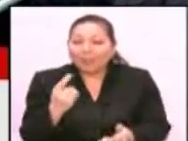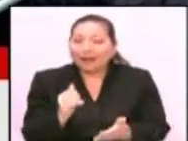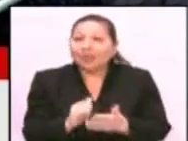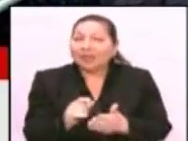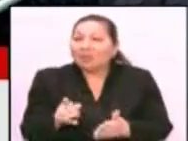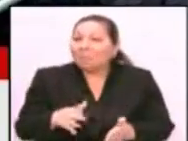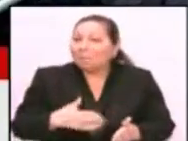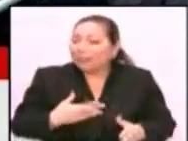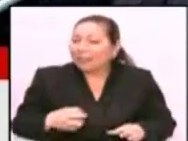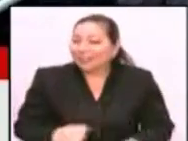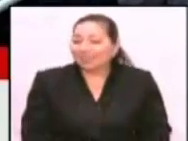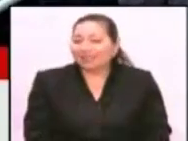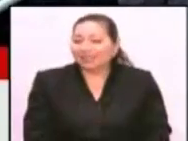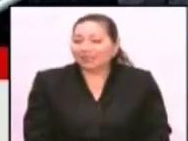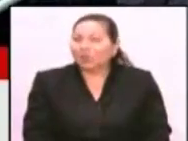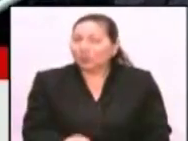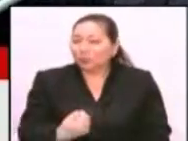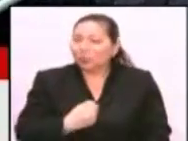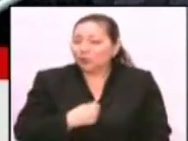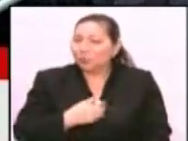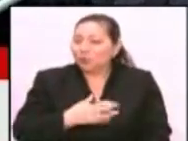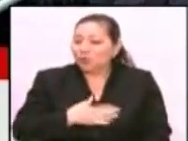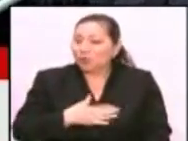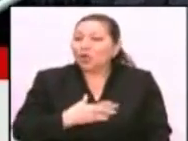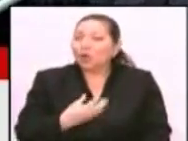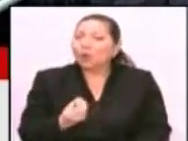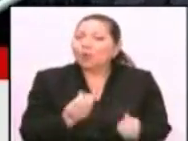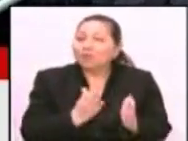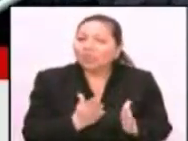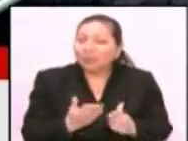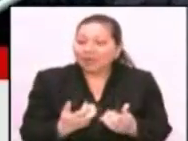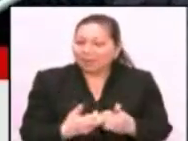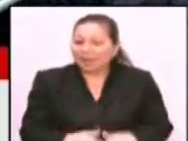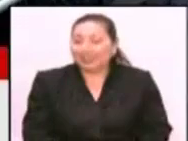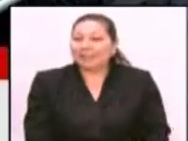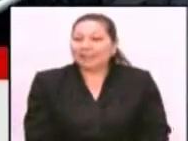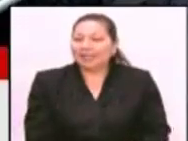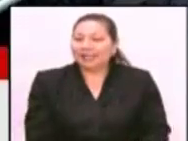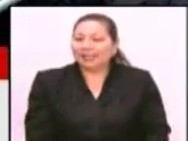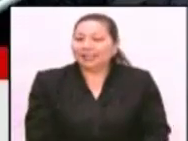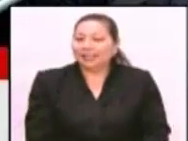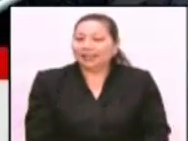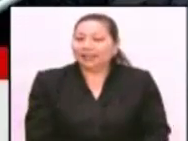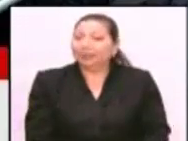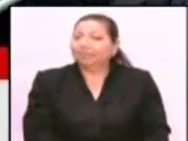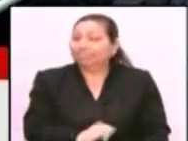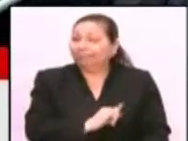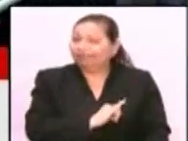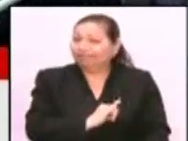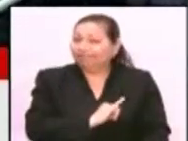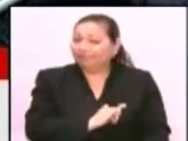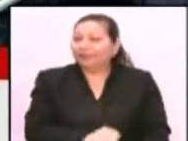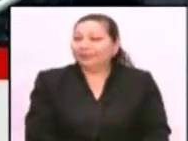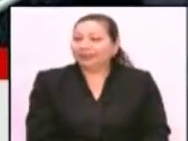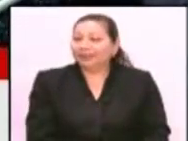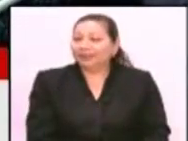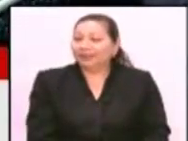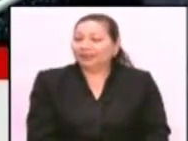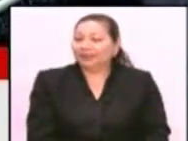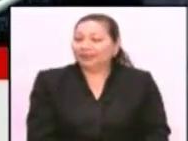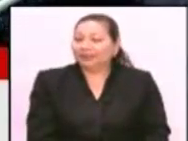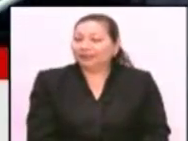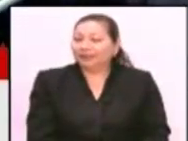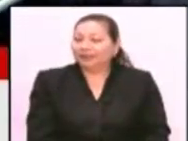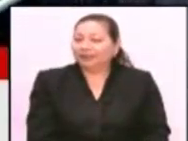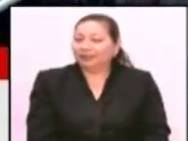que él pueda ser un empresario. ¿Cómo armar una empresa? La institución Dalorto